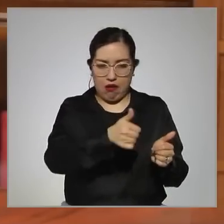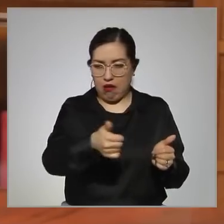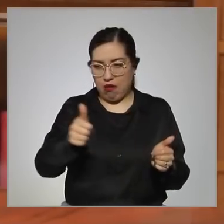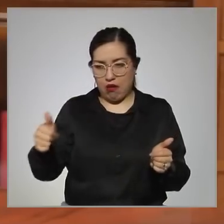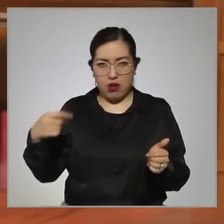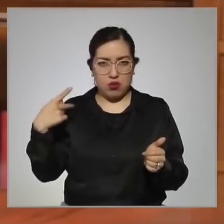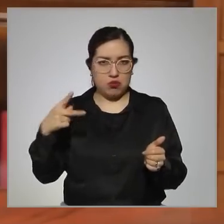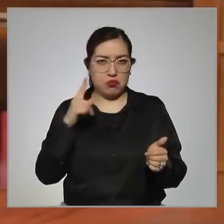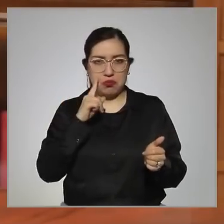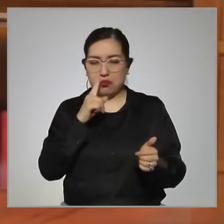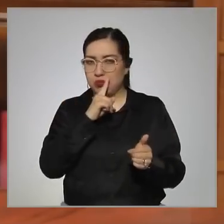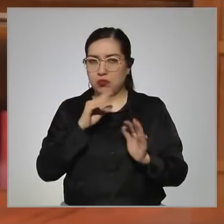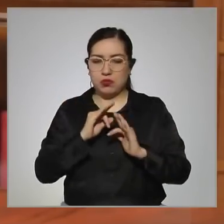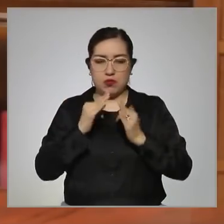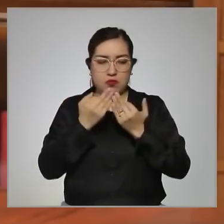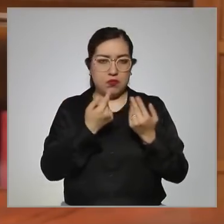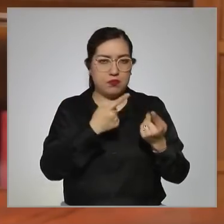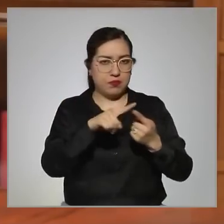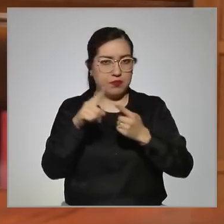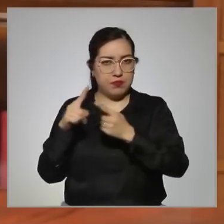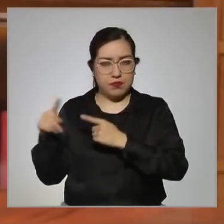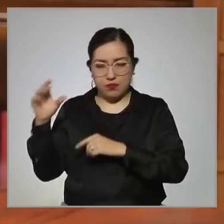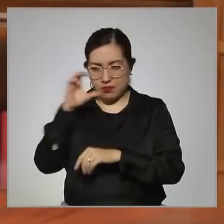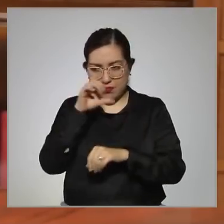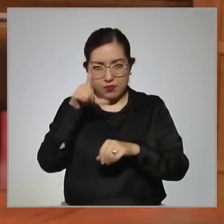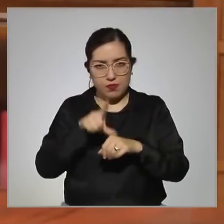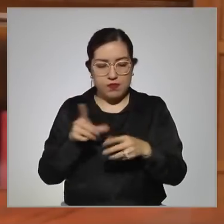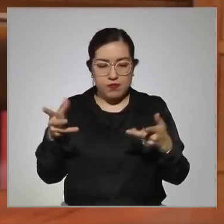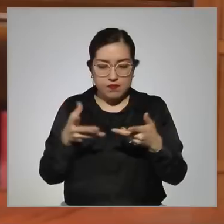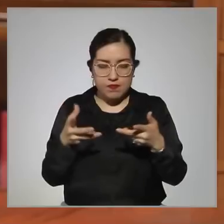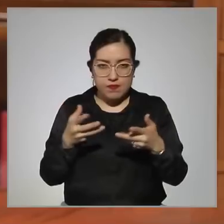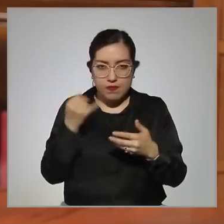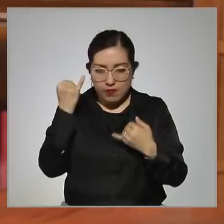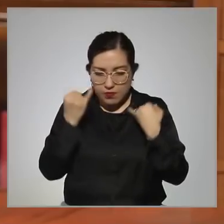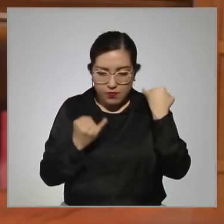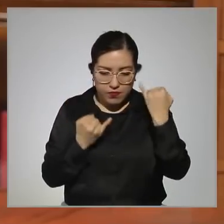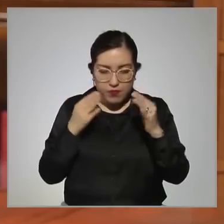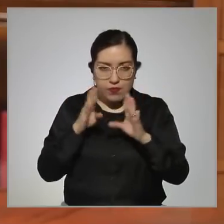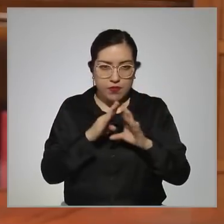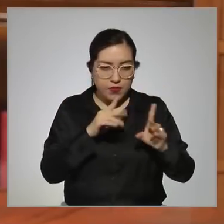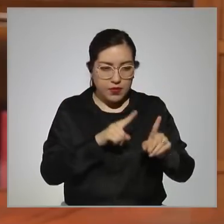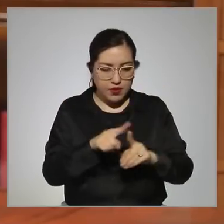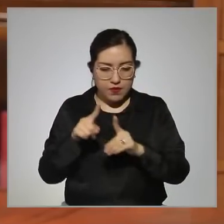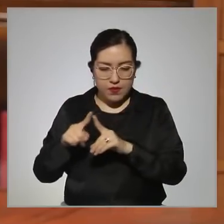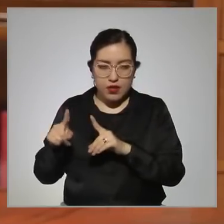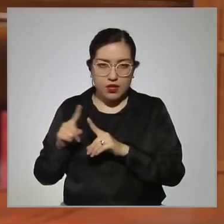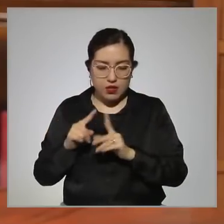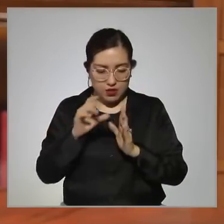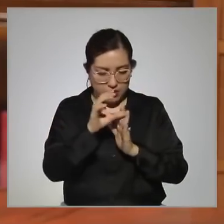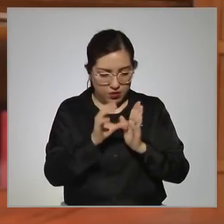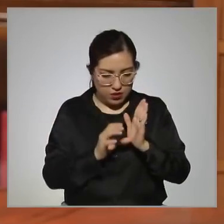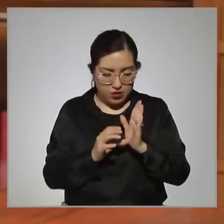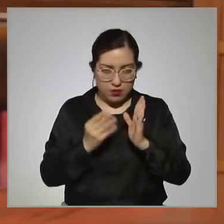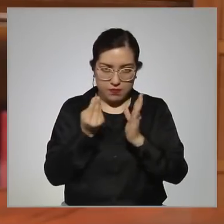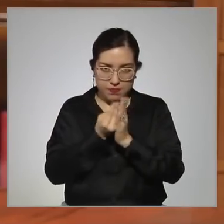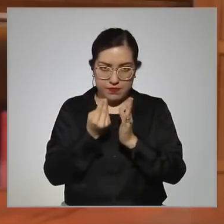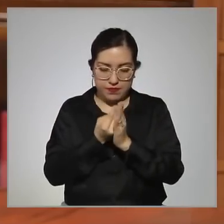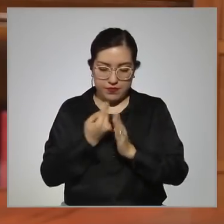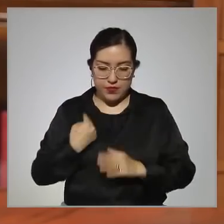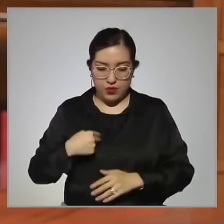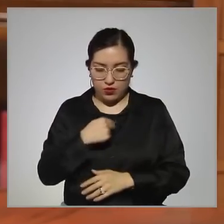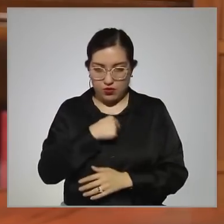cosas, las diferentes culturas fueron creando diferentes tipos de calendarios y el que tenemos